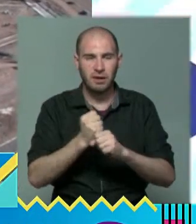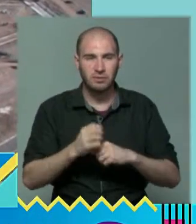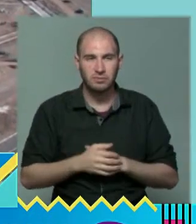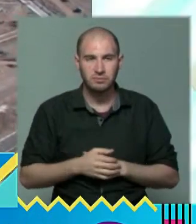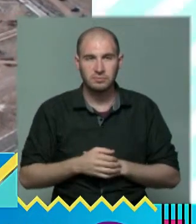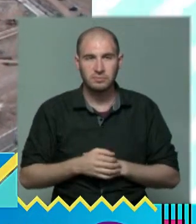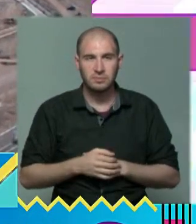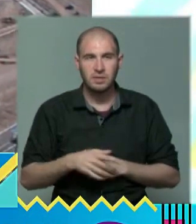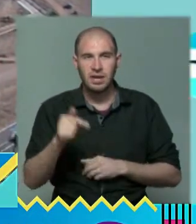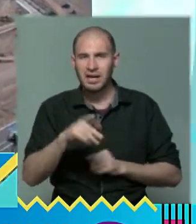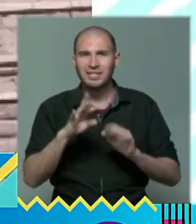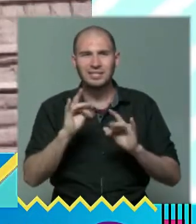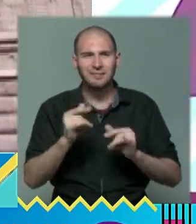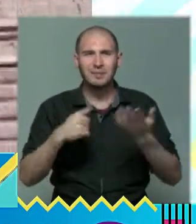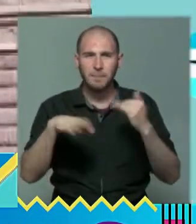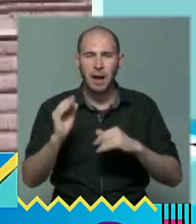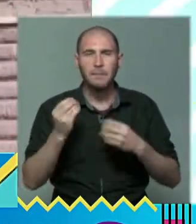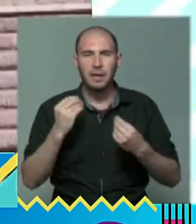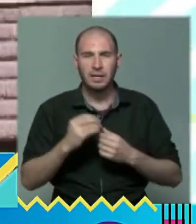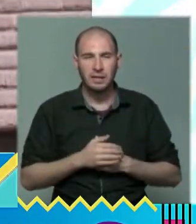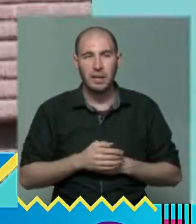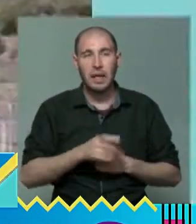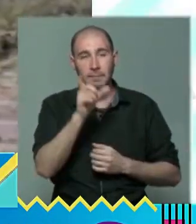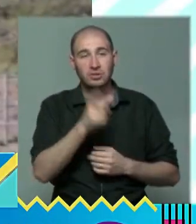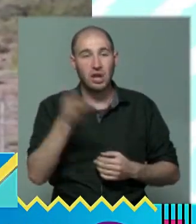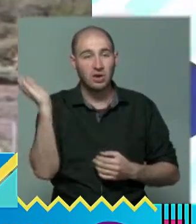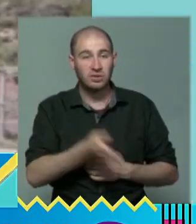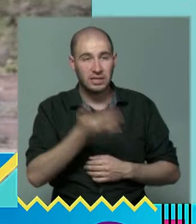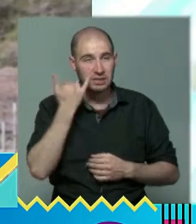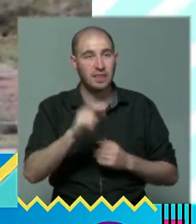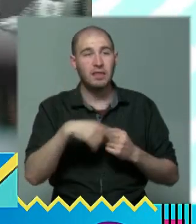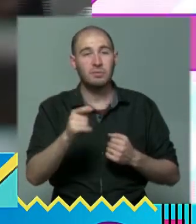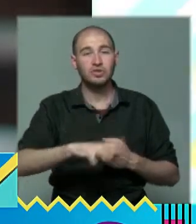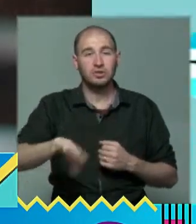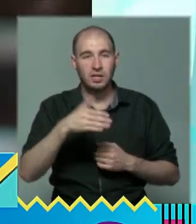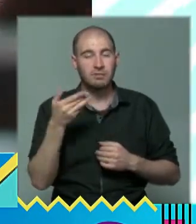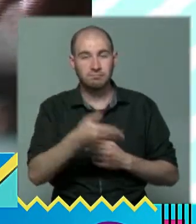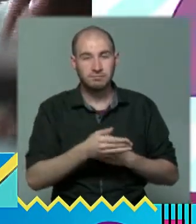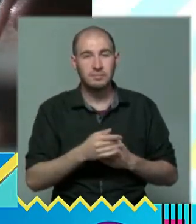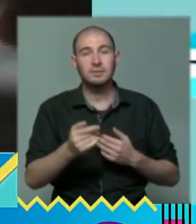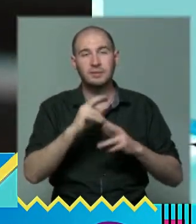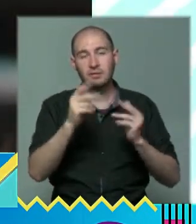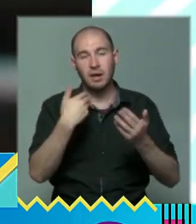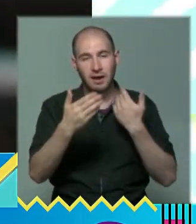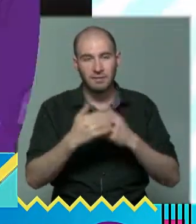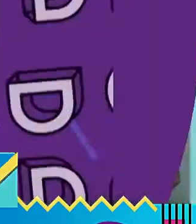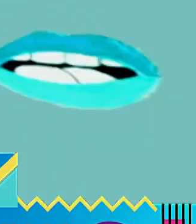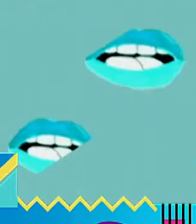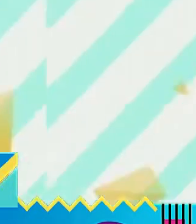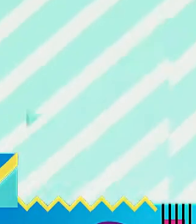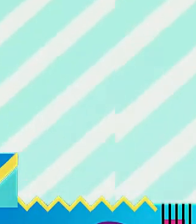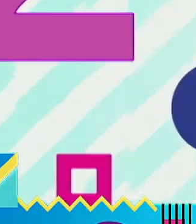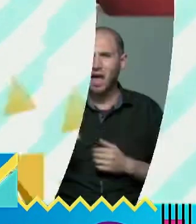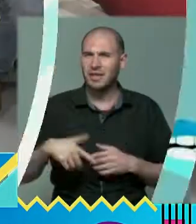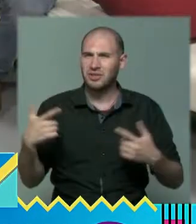debe ser lo más difícil para alguien que cumplió condena y después sale a la sociedad. hablando de esto todo lo... Mira, hay una contradicción tan